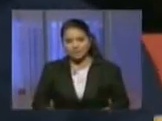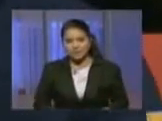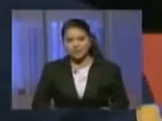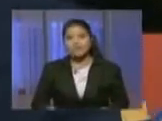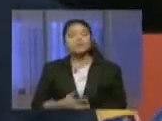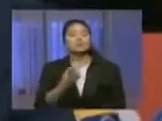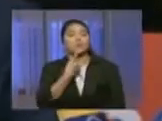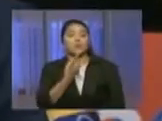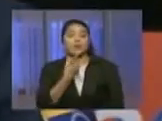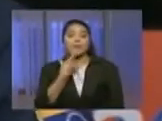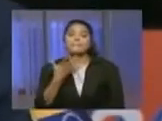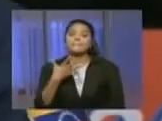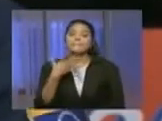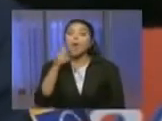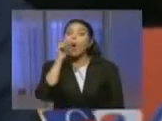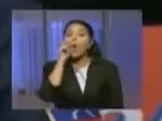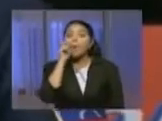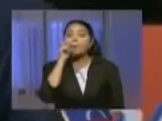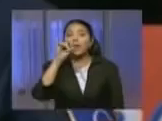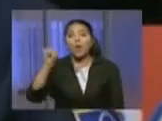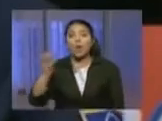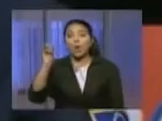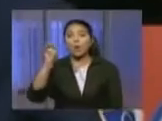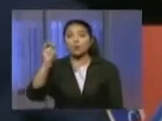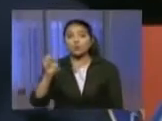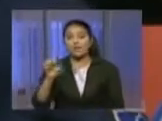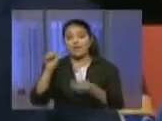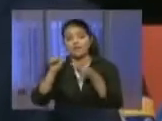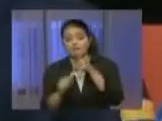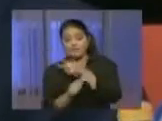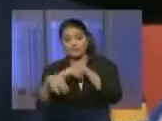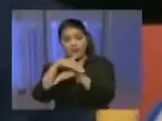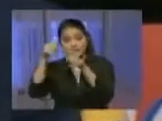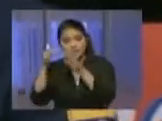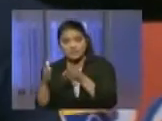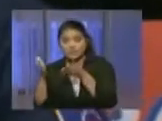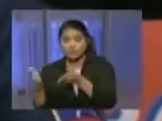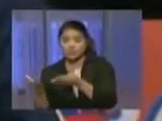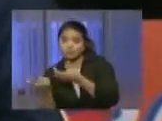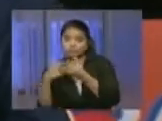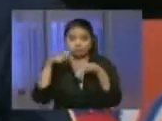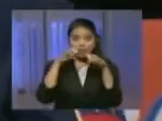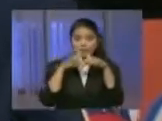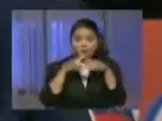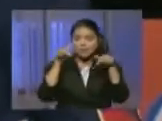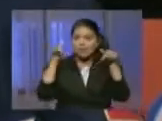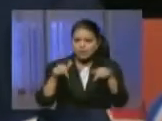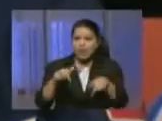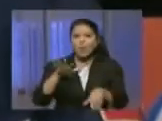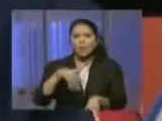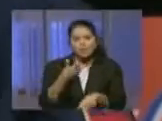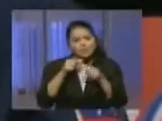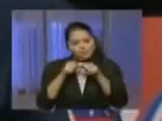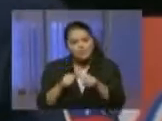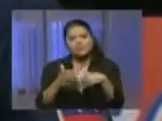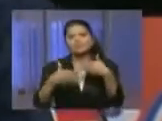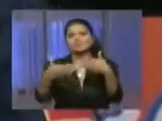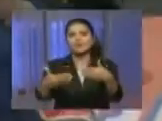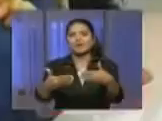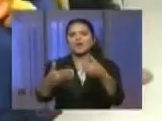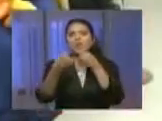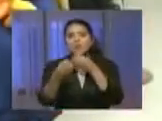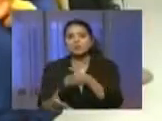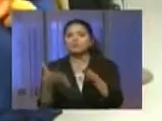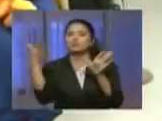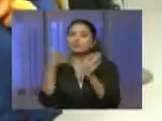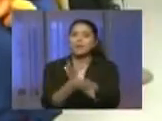presidente que mi hermano José Alejandro Terán viceministro de alto rendimiento quien es parte de este equipo maravilloso pudiera seguir dando aportes y comentarios sobre lo